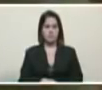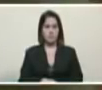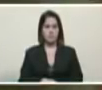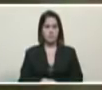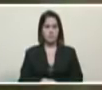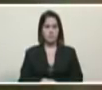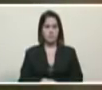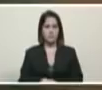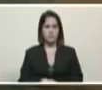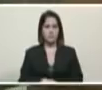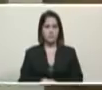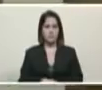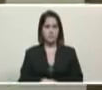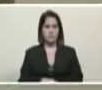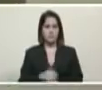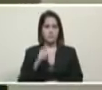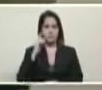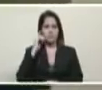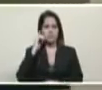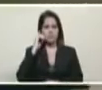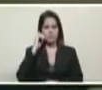Betancur.